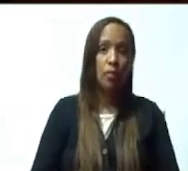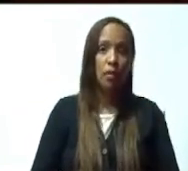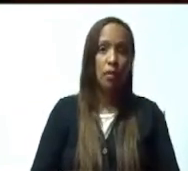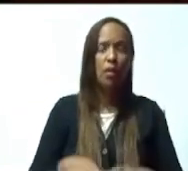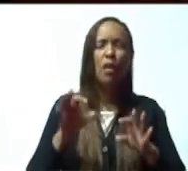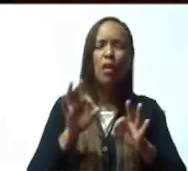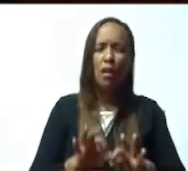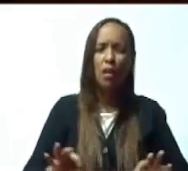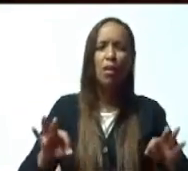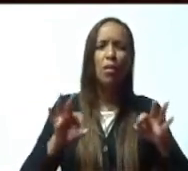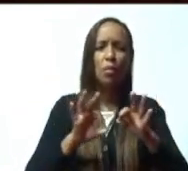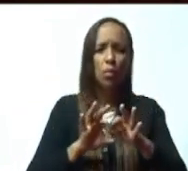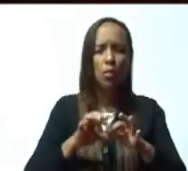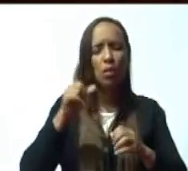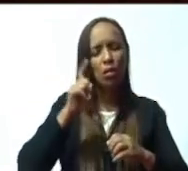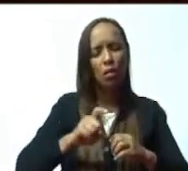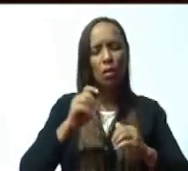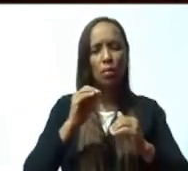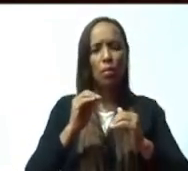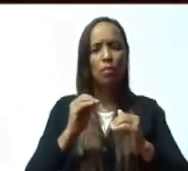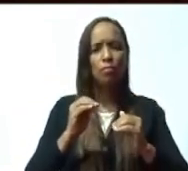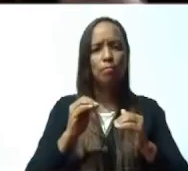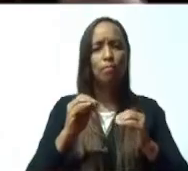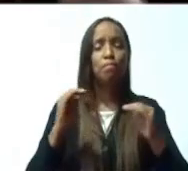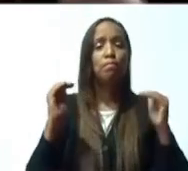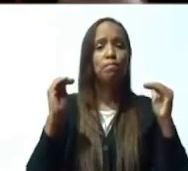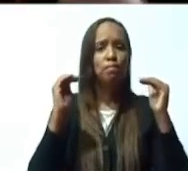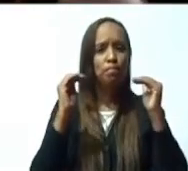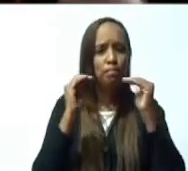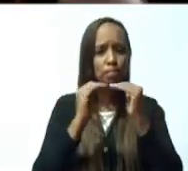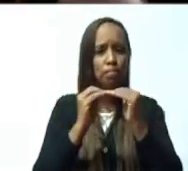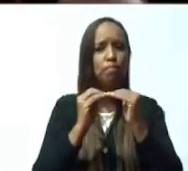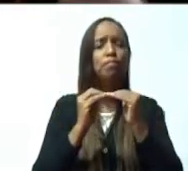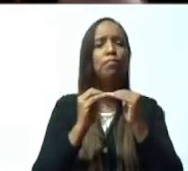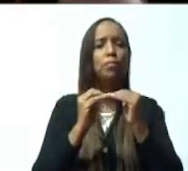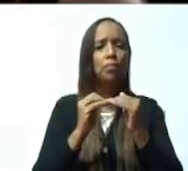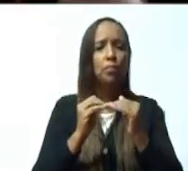Pablo Duarte. Muchas gracias, señor presidente. Muchas gracias.